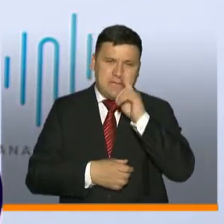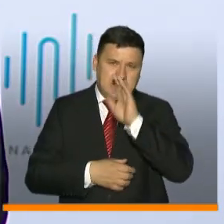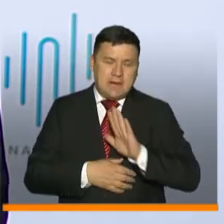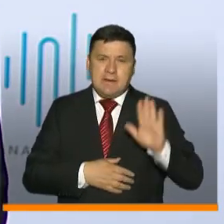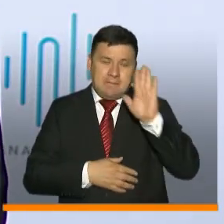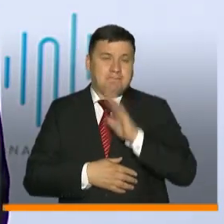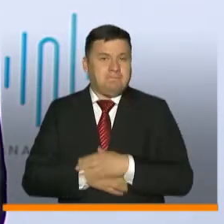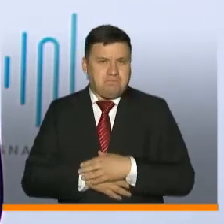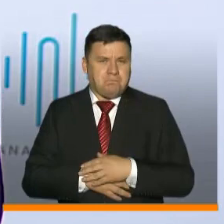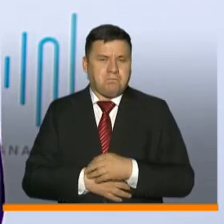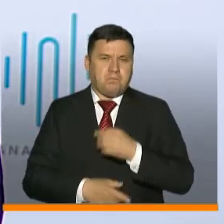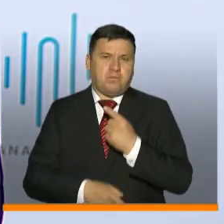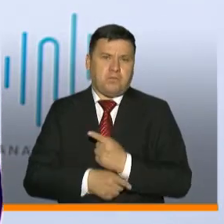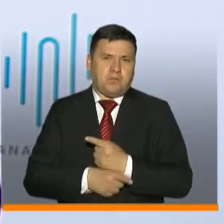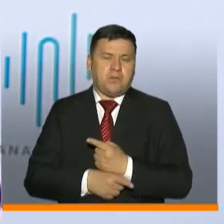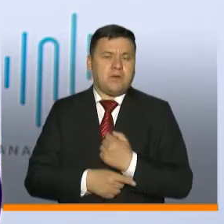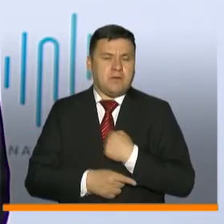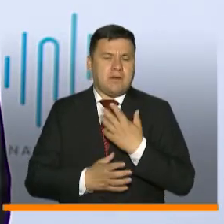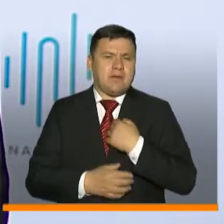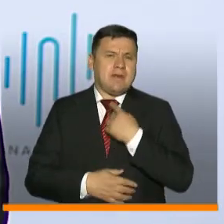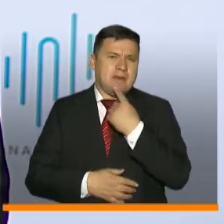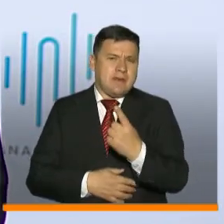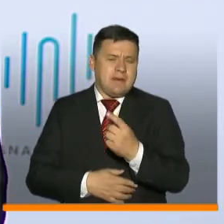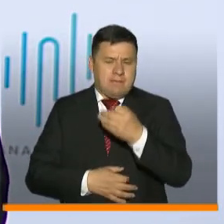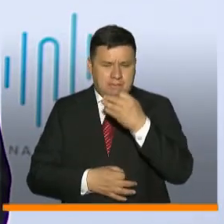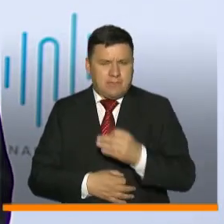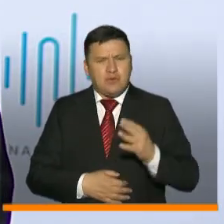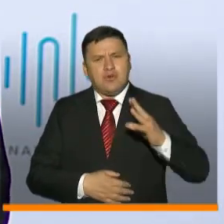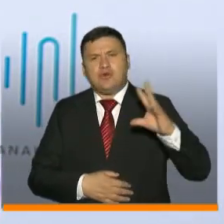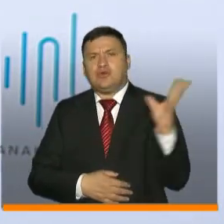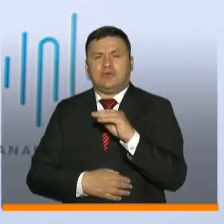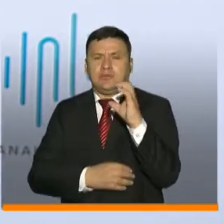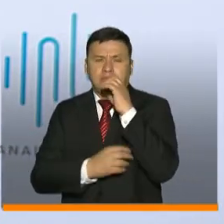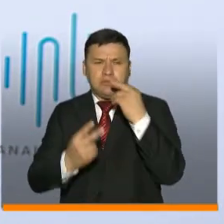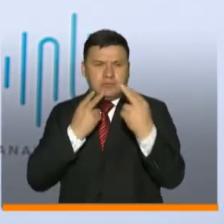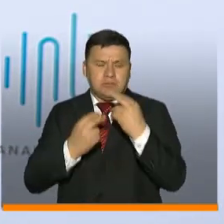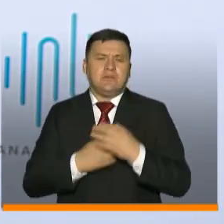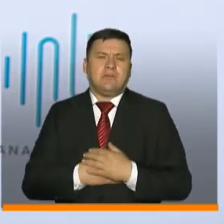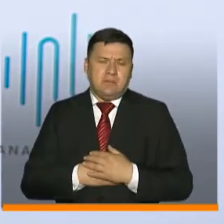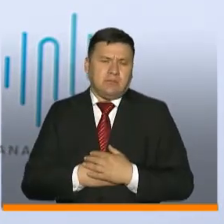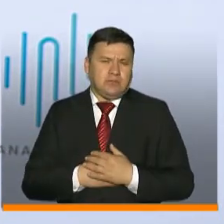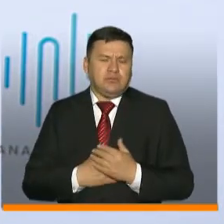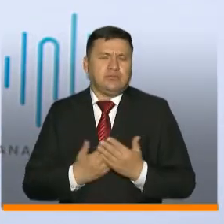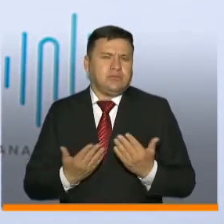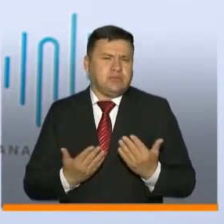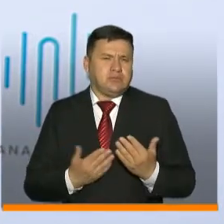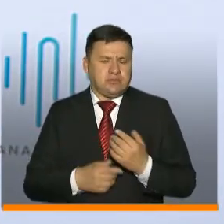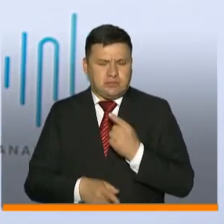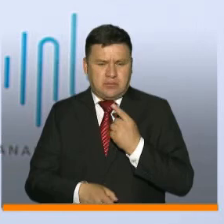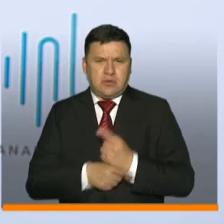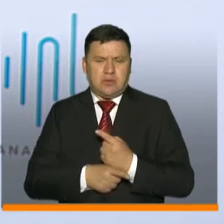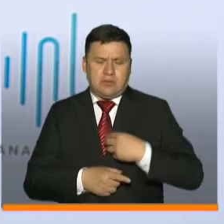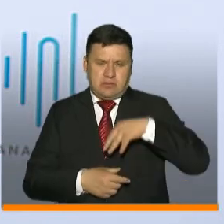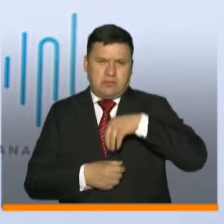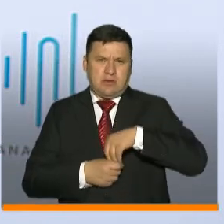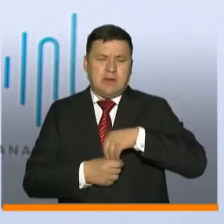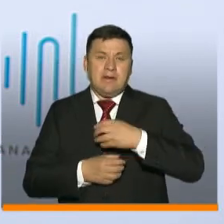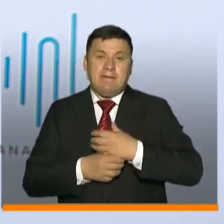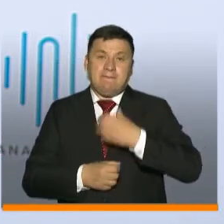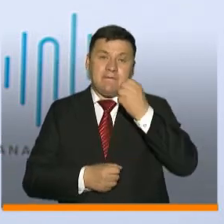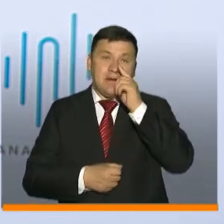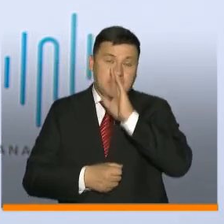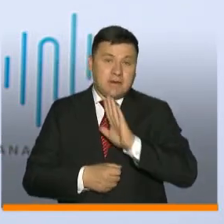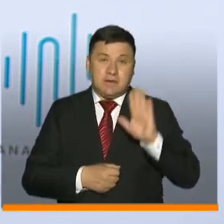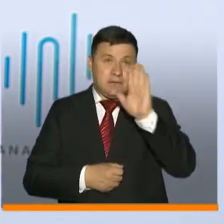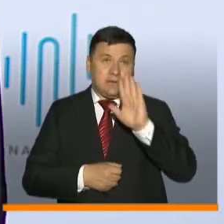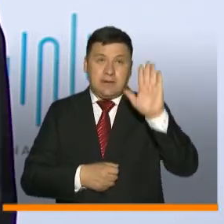nacional, como en efecto, hoy debo registrarle a todos los que nos ven que efectivamente la Federación